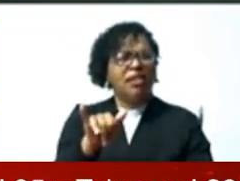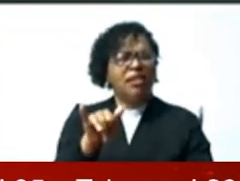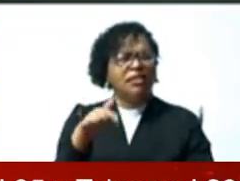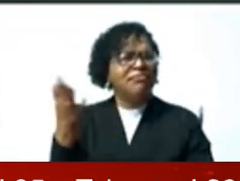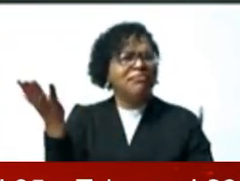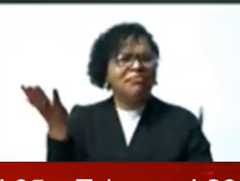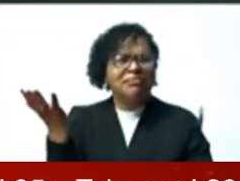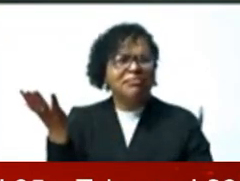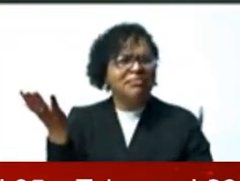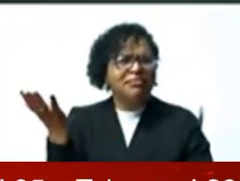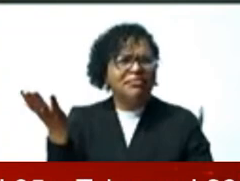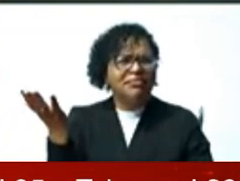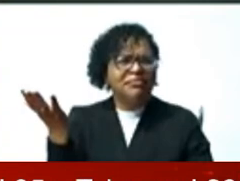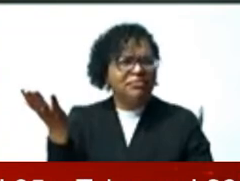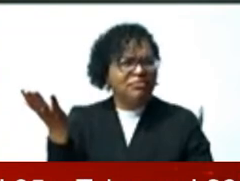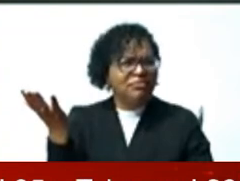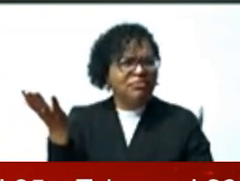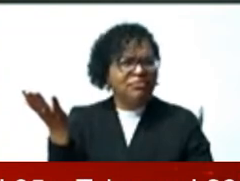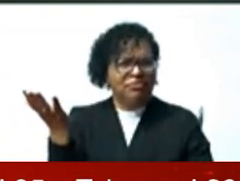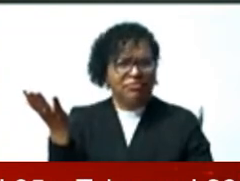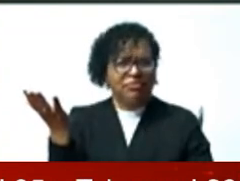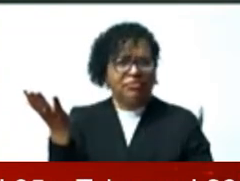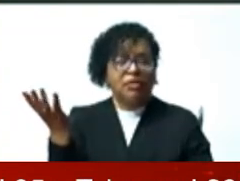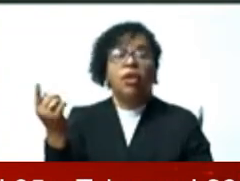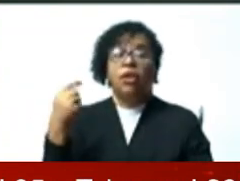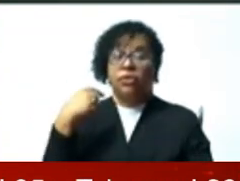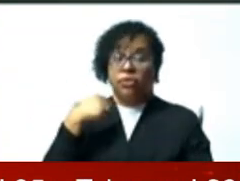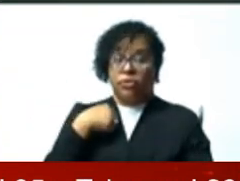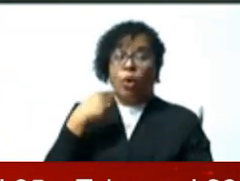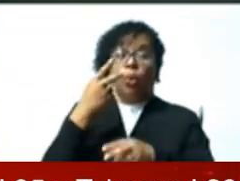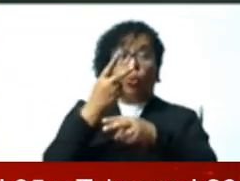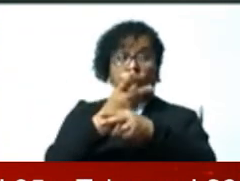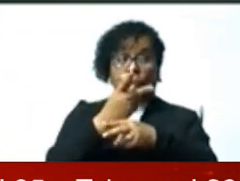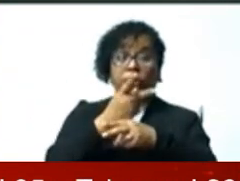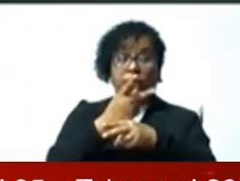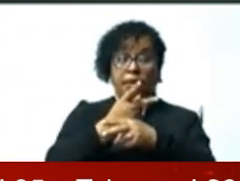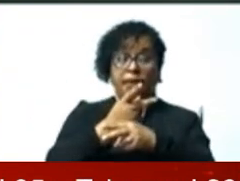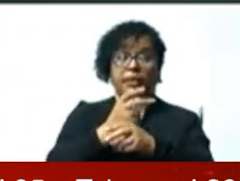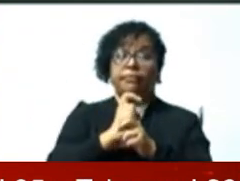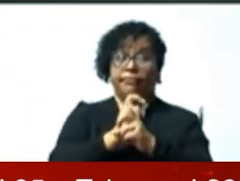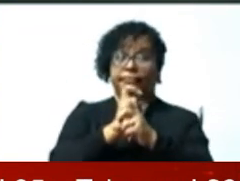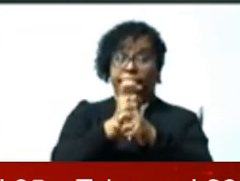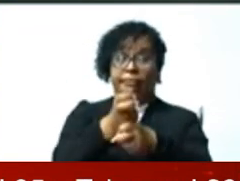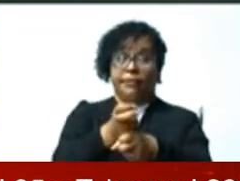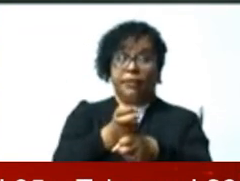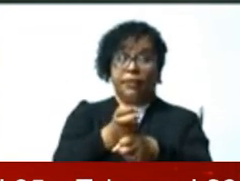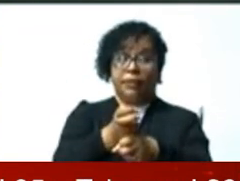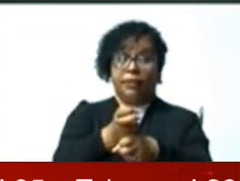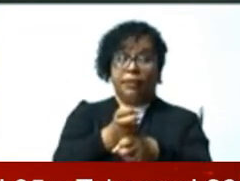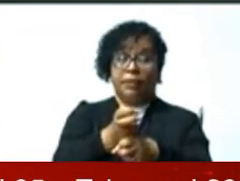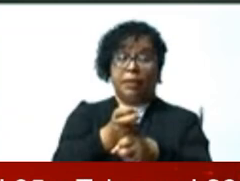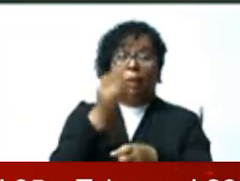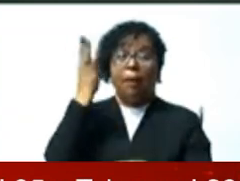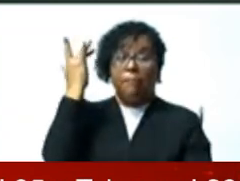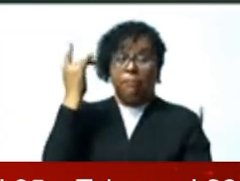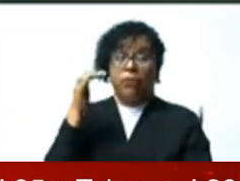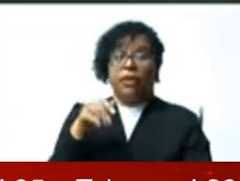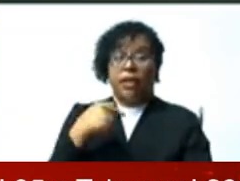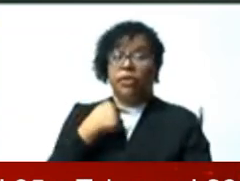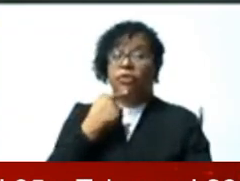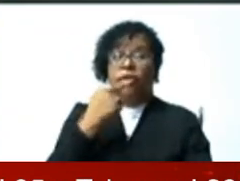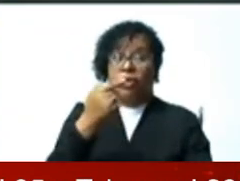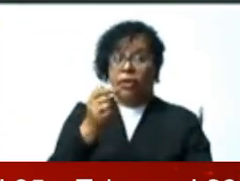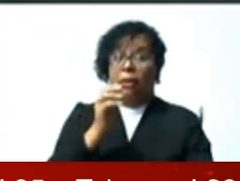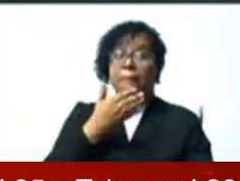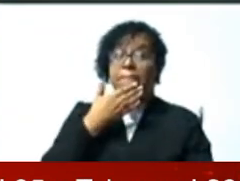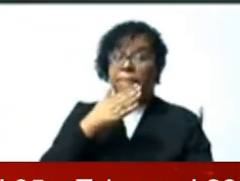Siempre hablo de los préstamos, y soy muy cuidadoso al hacerlo, cuando asevero y digo que los préstamos no son malos por ser préstamos, no